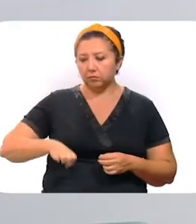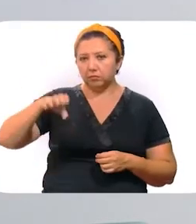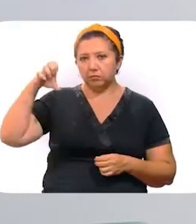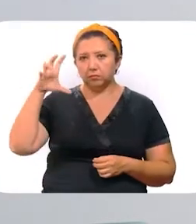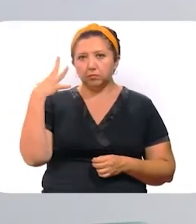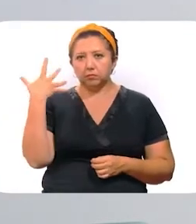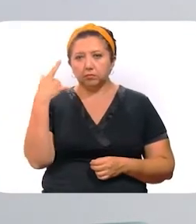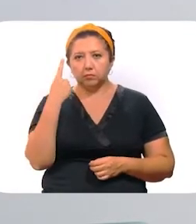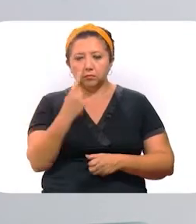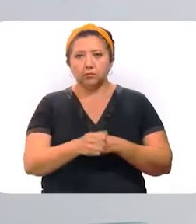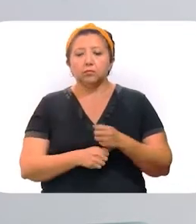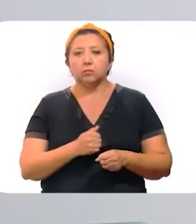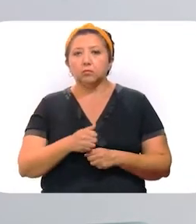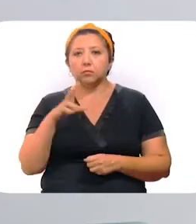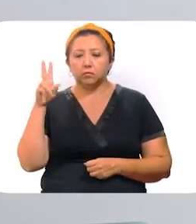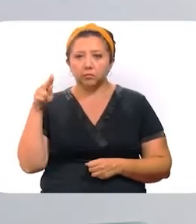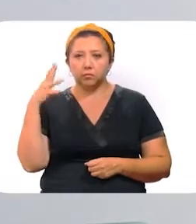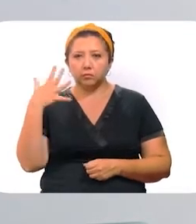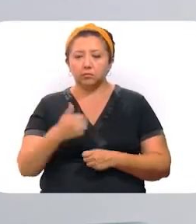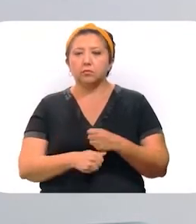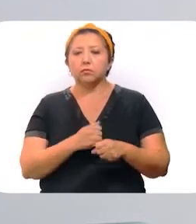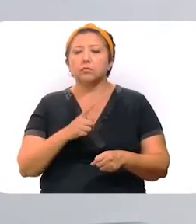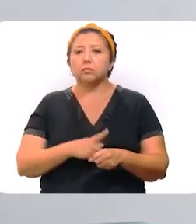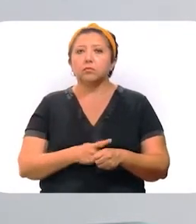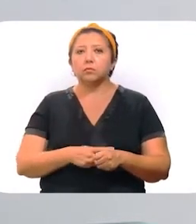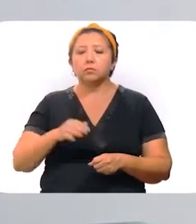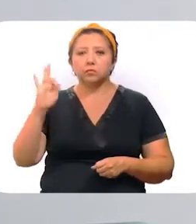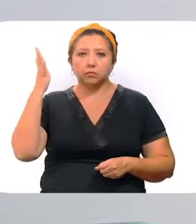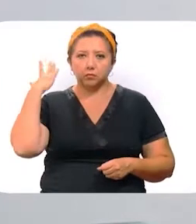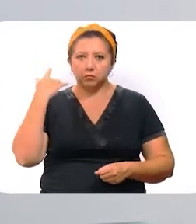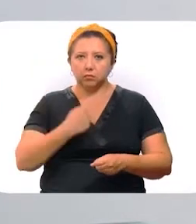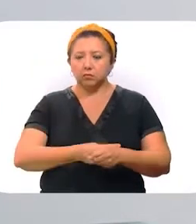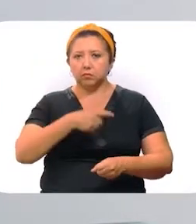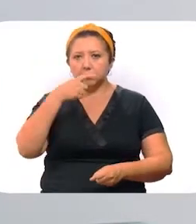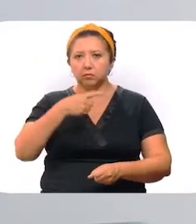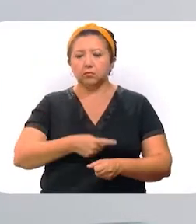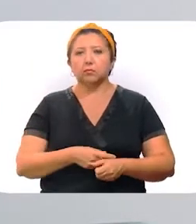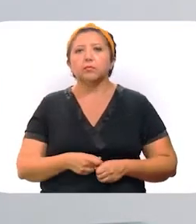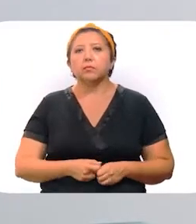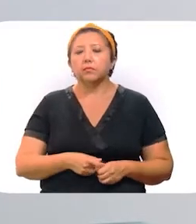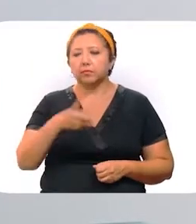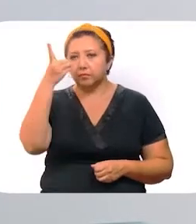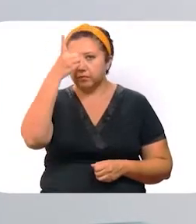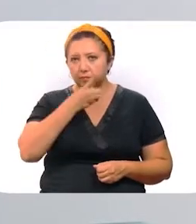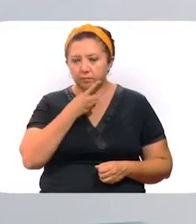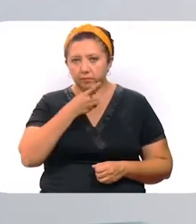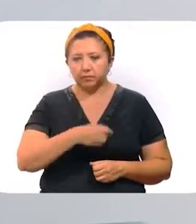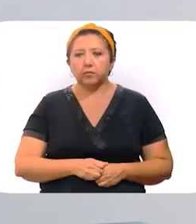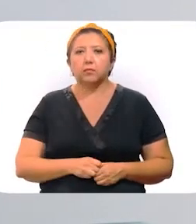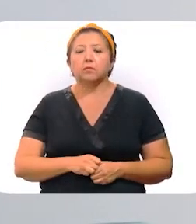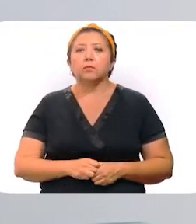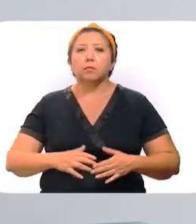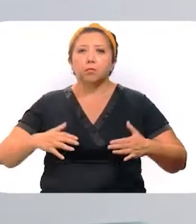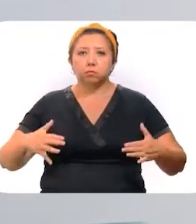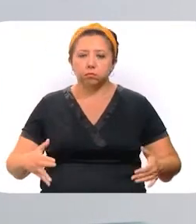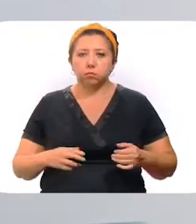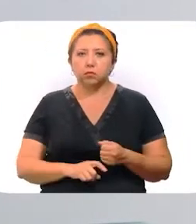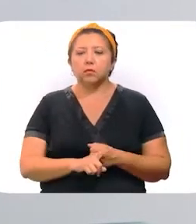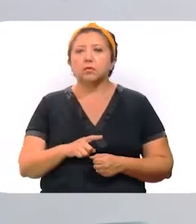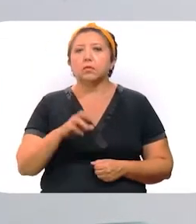de edad de 51 a 85 años. Sus principales enfermedades fueron hipertensión arterial sistémica, diabetes mellitus,